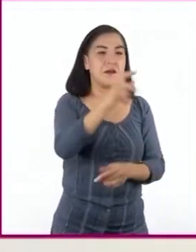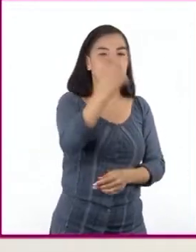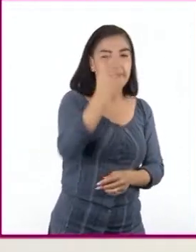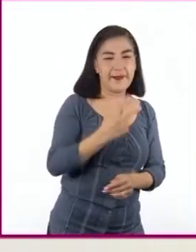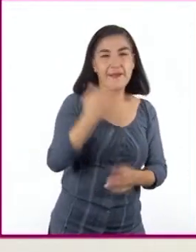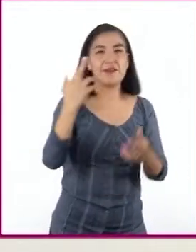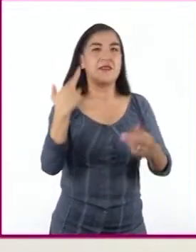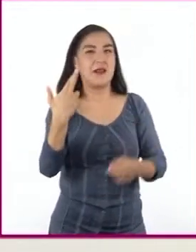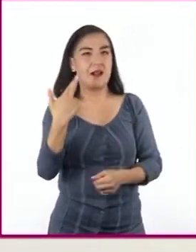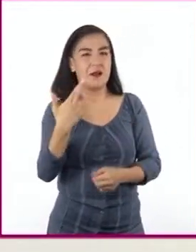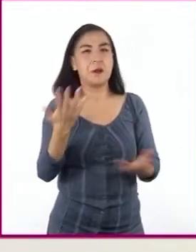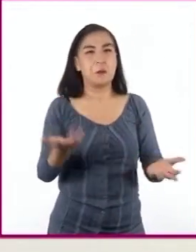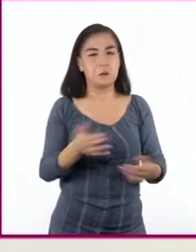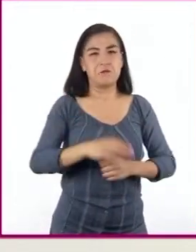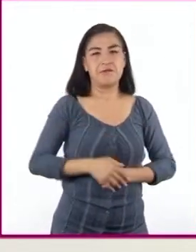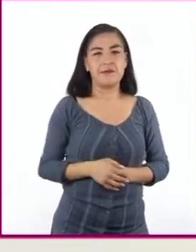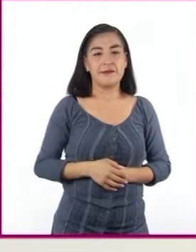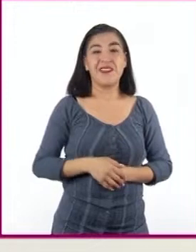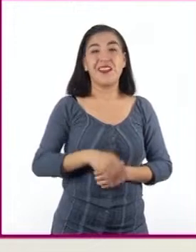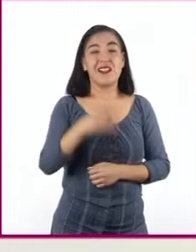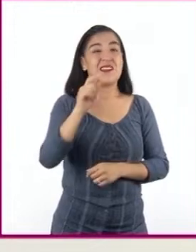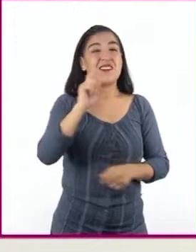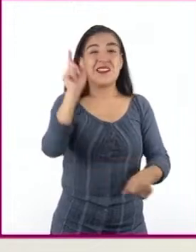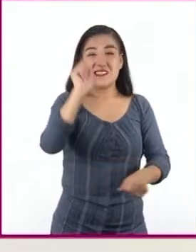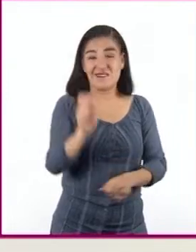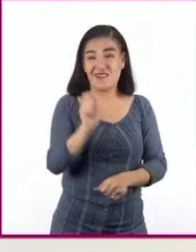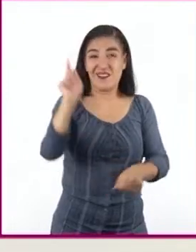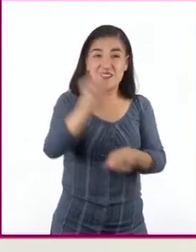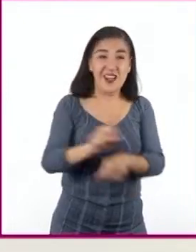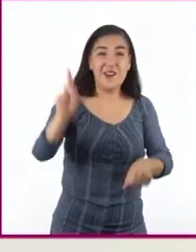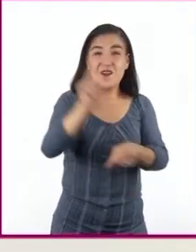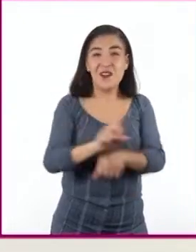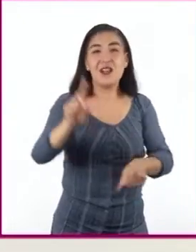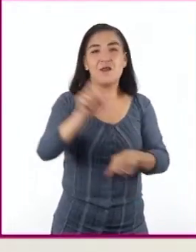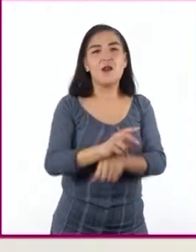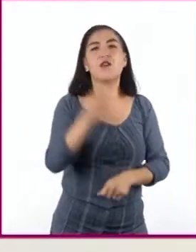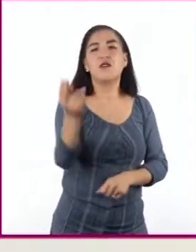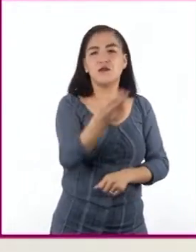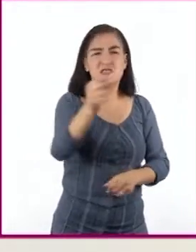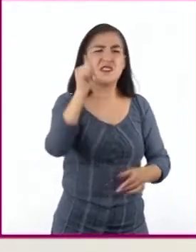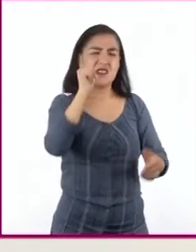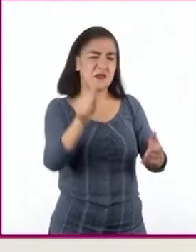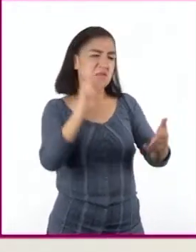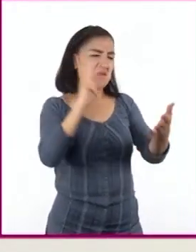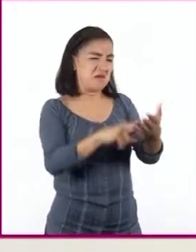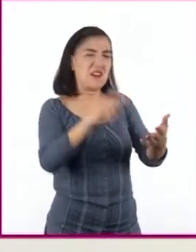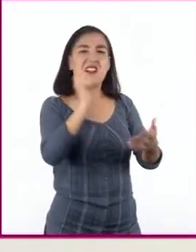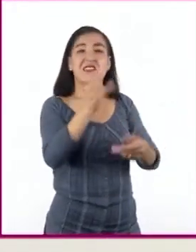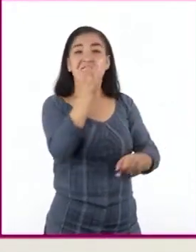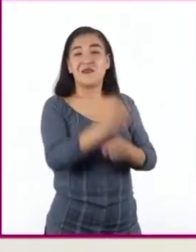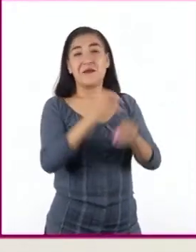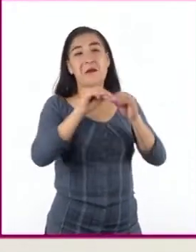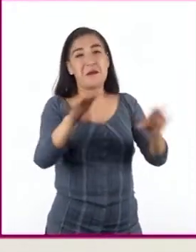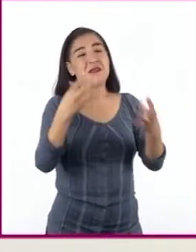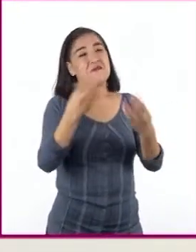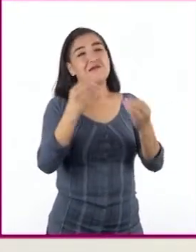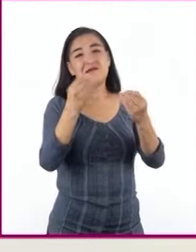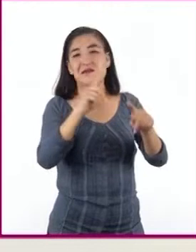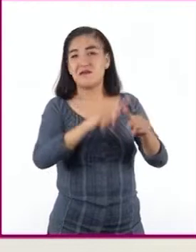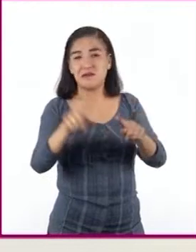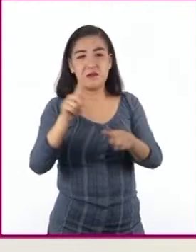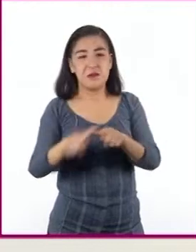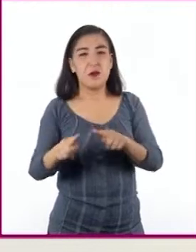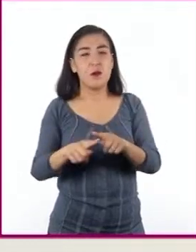manera cotidiana, ustedes reciben una gran cantidad de información, la cual, en muchos casos,